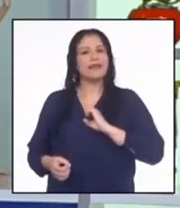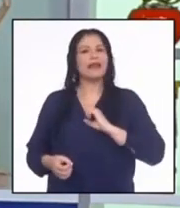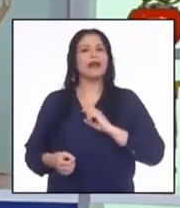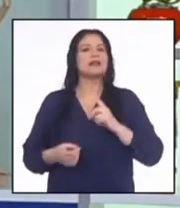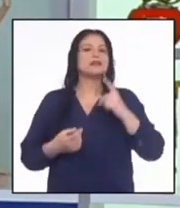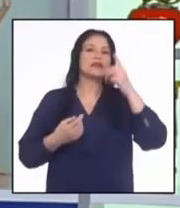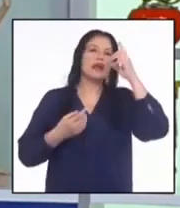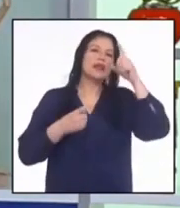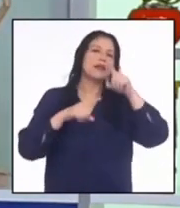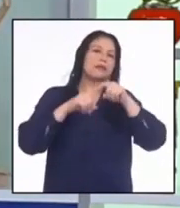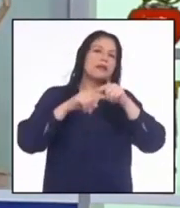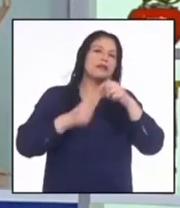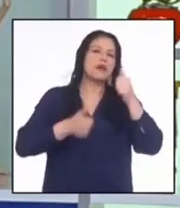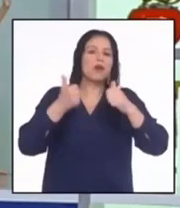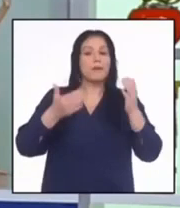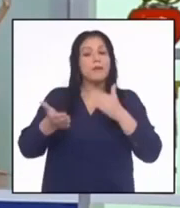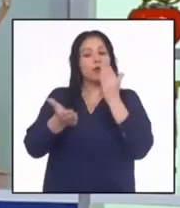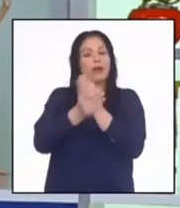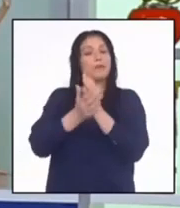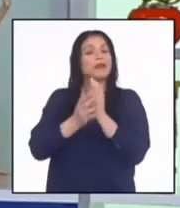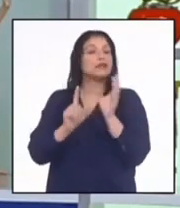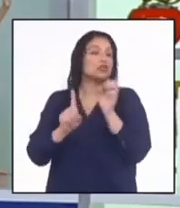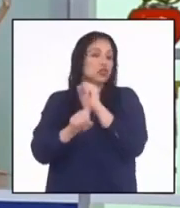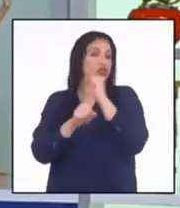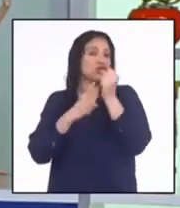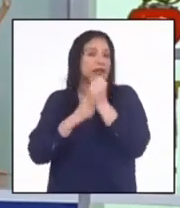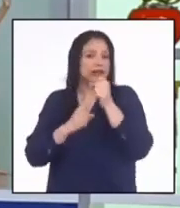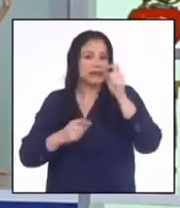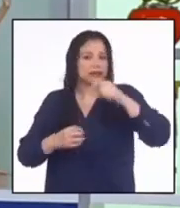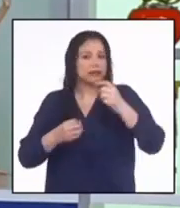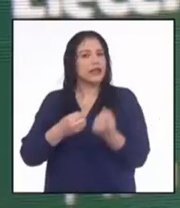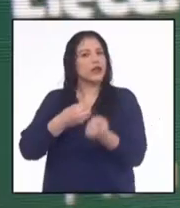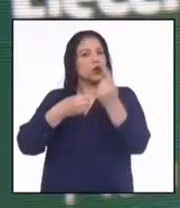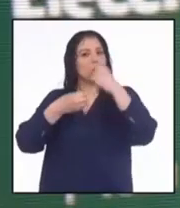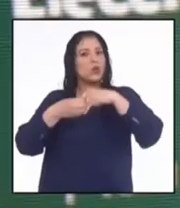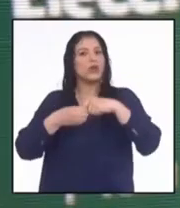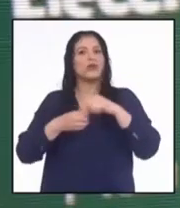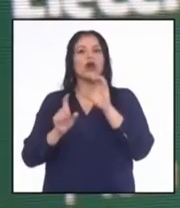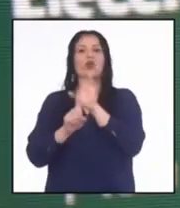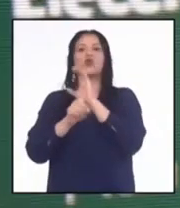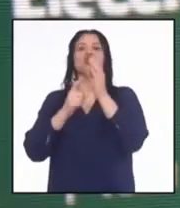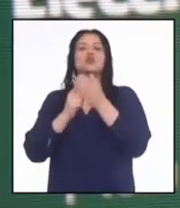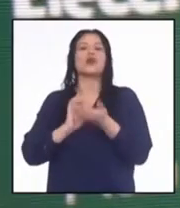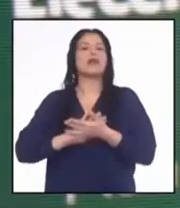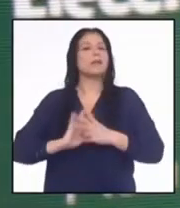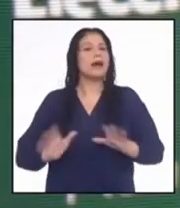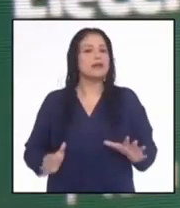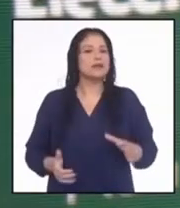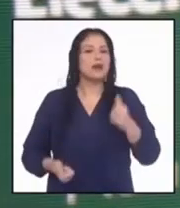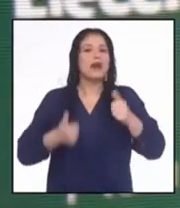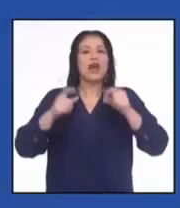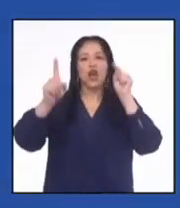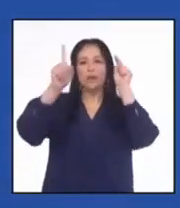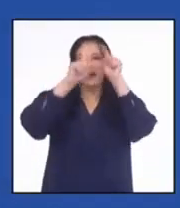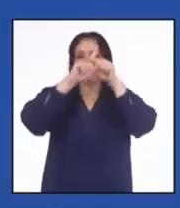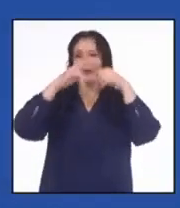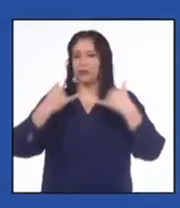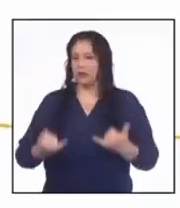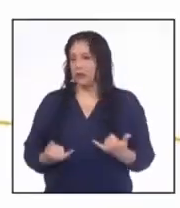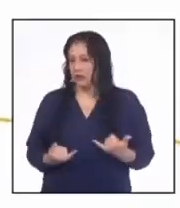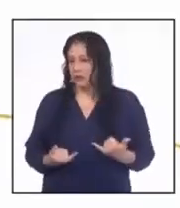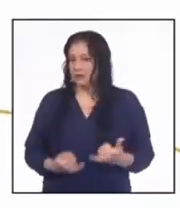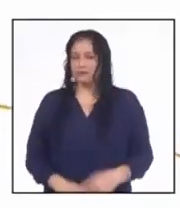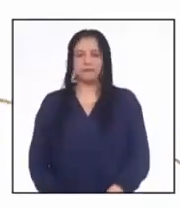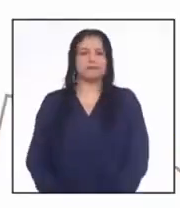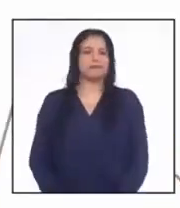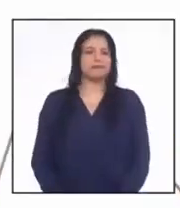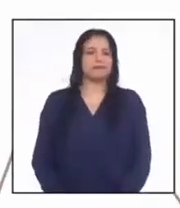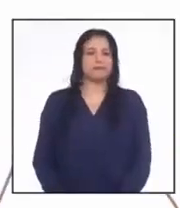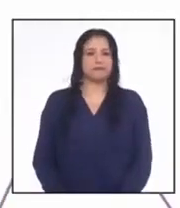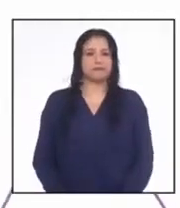frente a estos conflictos sociales que incluyen una cultura de paz. El reto para hoy es: